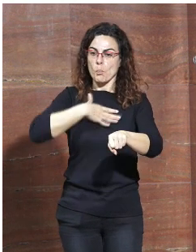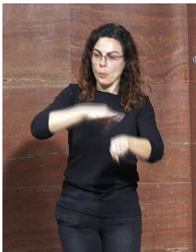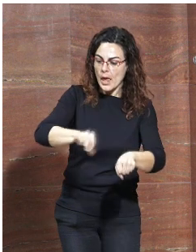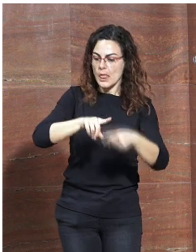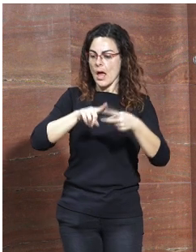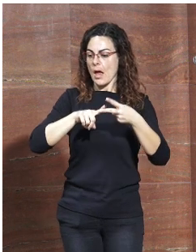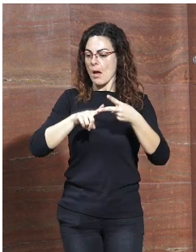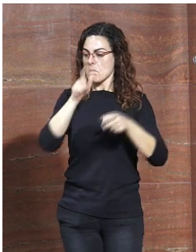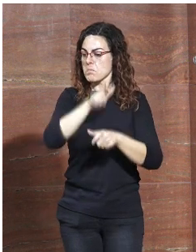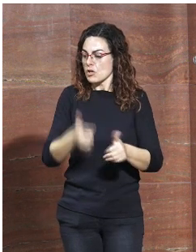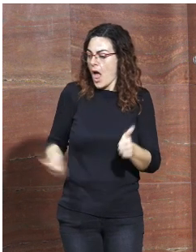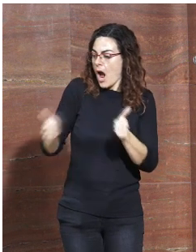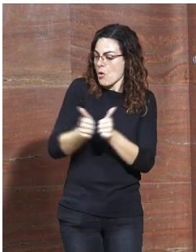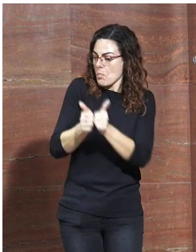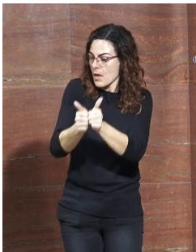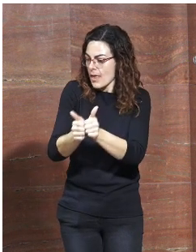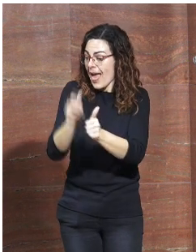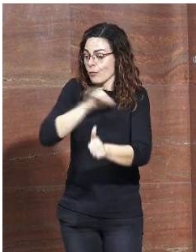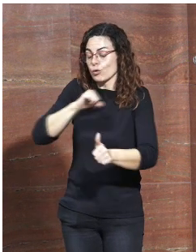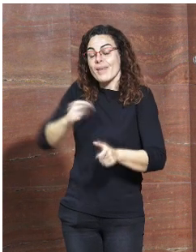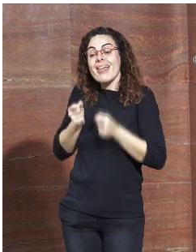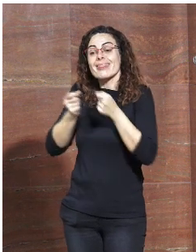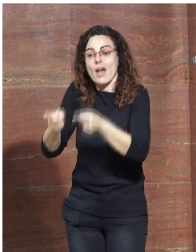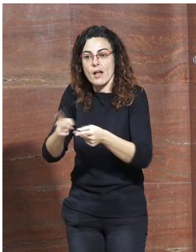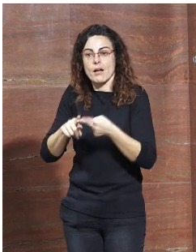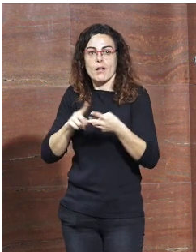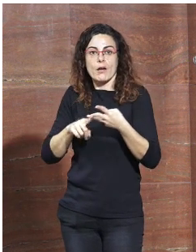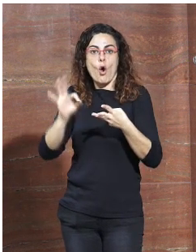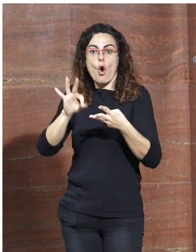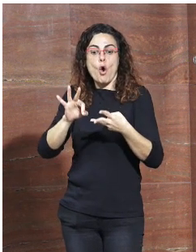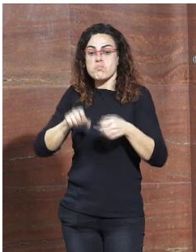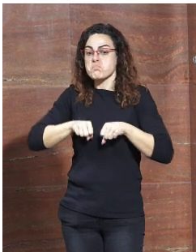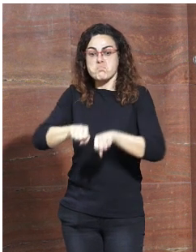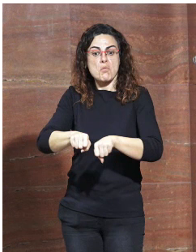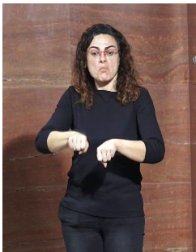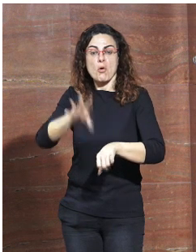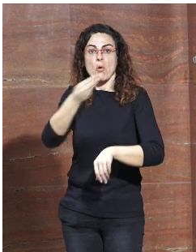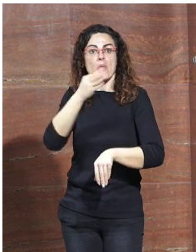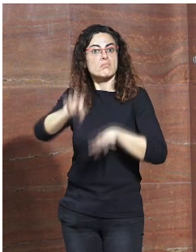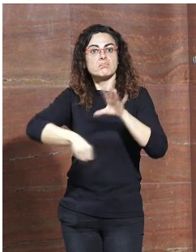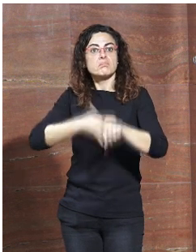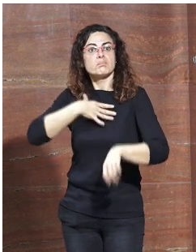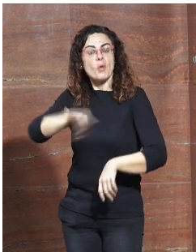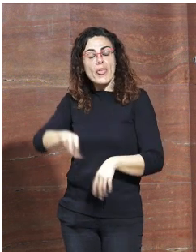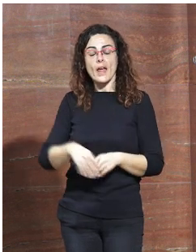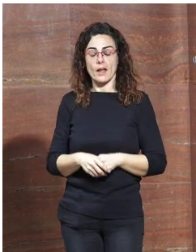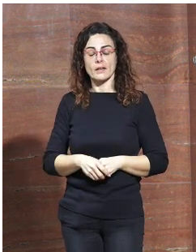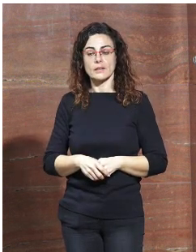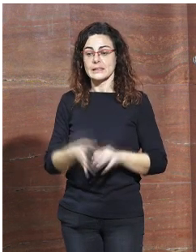acompañar a una persona en situación de dependencia o que simplemente puedan ir a la compra. Insisto que no digo que estos